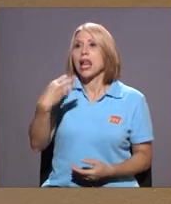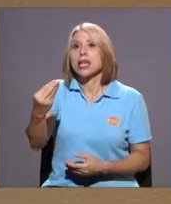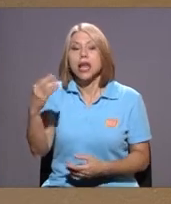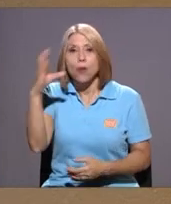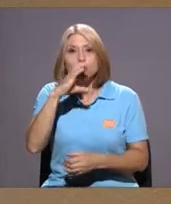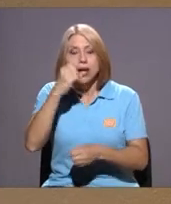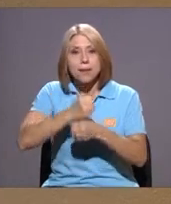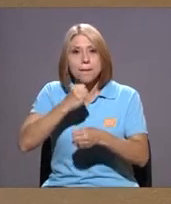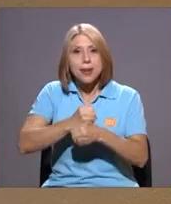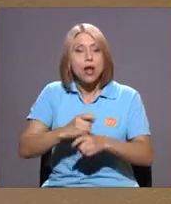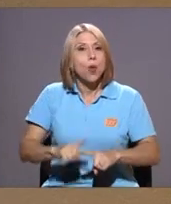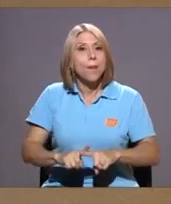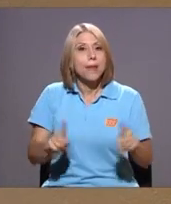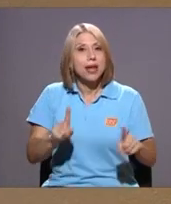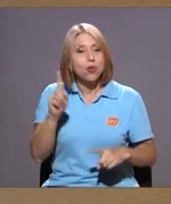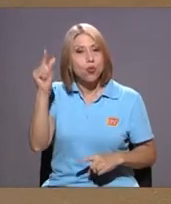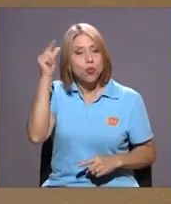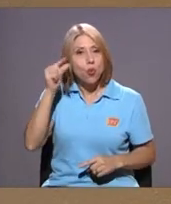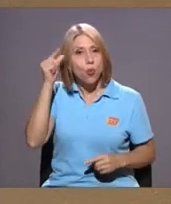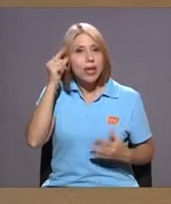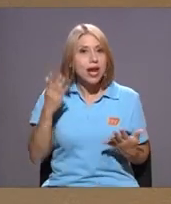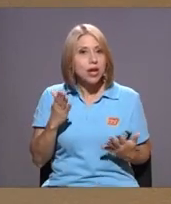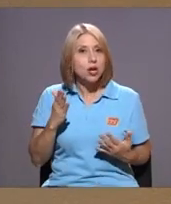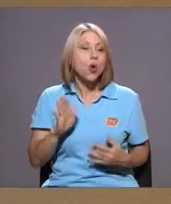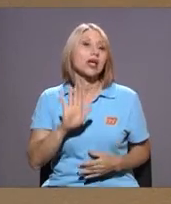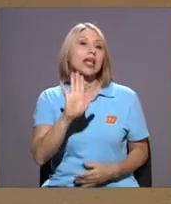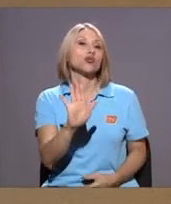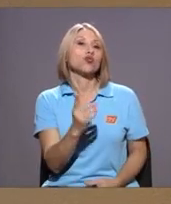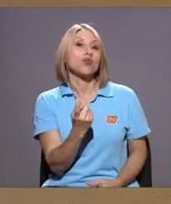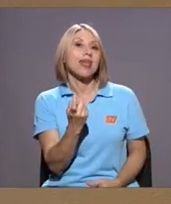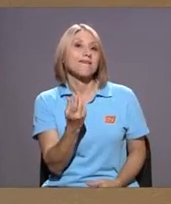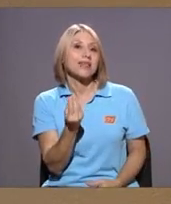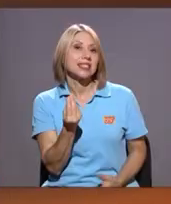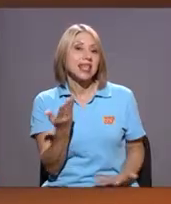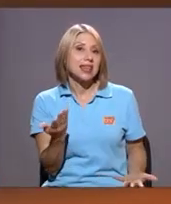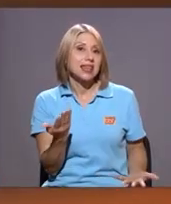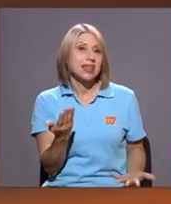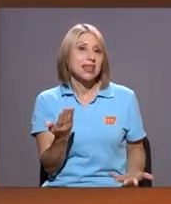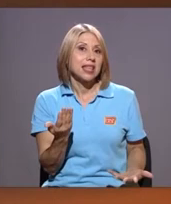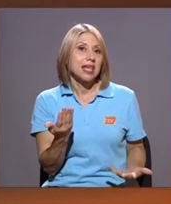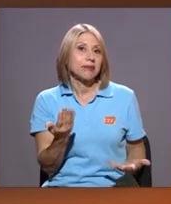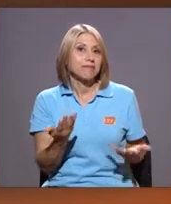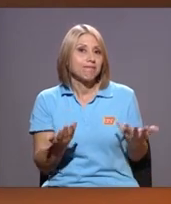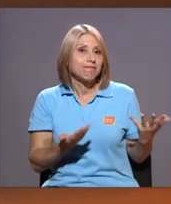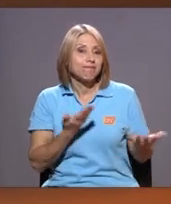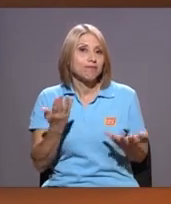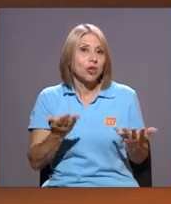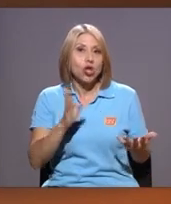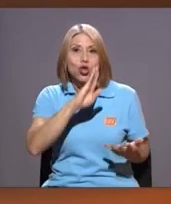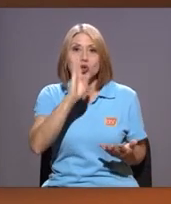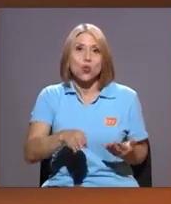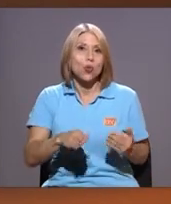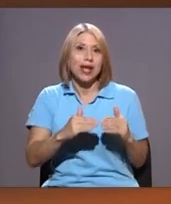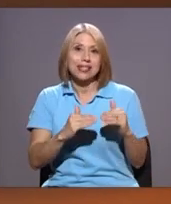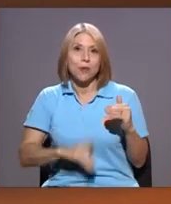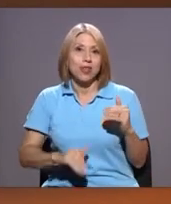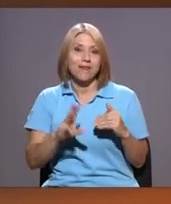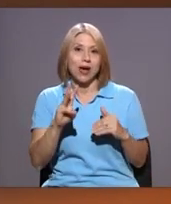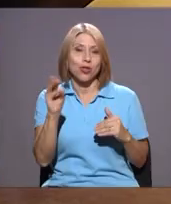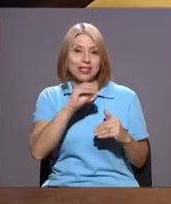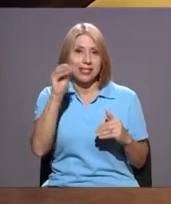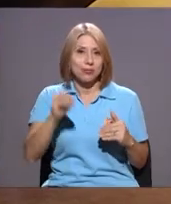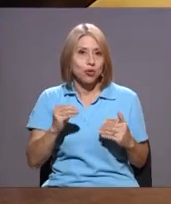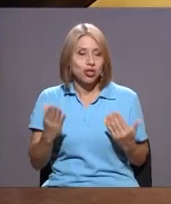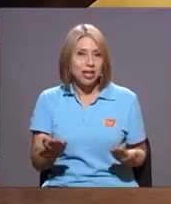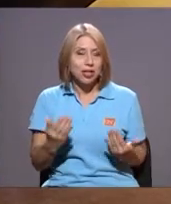un gobierno que cuyo déficit bajita la mano nunca nunca está por debajo del 6%